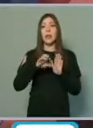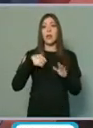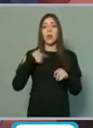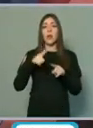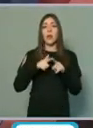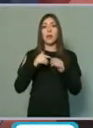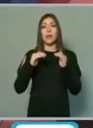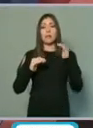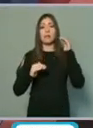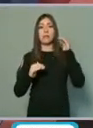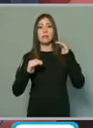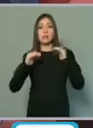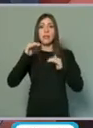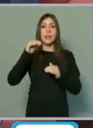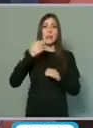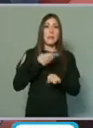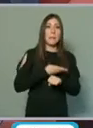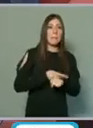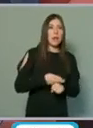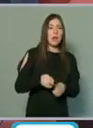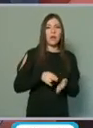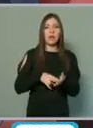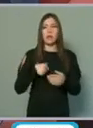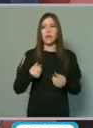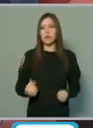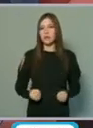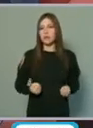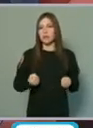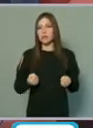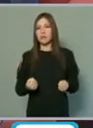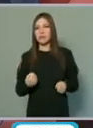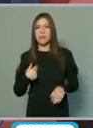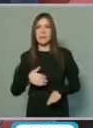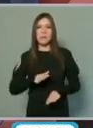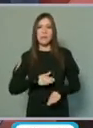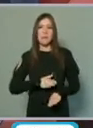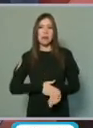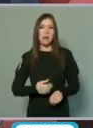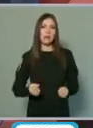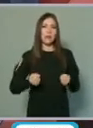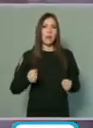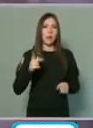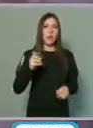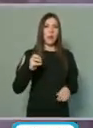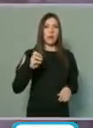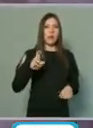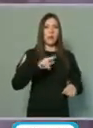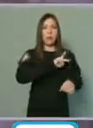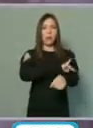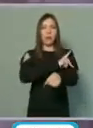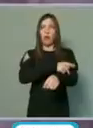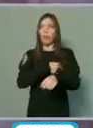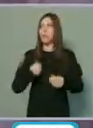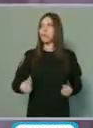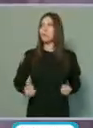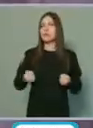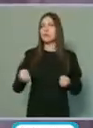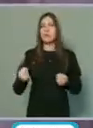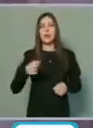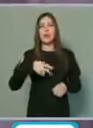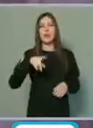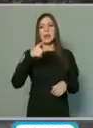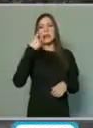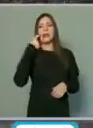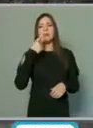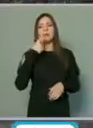de color, entonces yo estoy comunicando poder, que soy más enérgico, autoritario, ¿no? Entonces puede servir para un puesto de